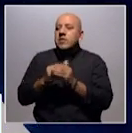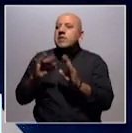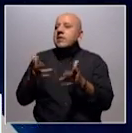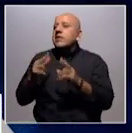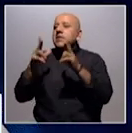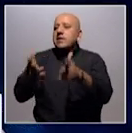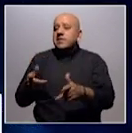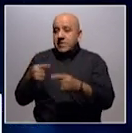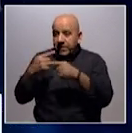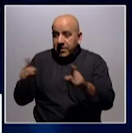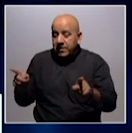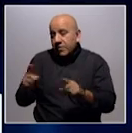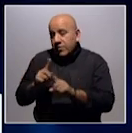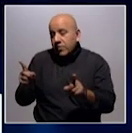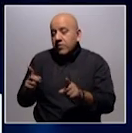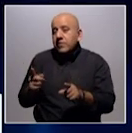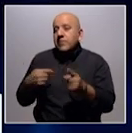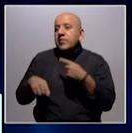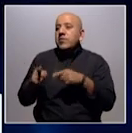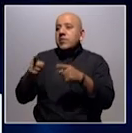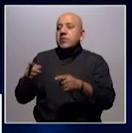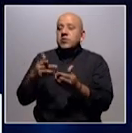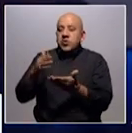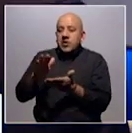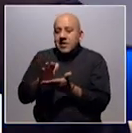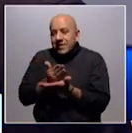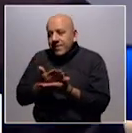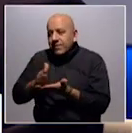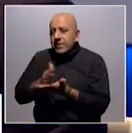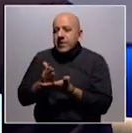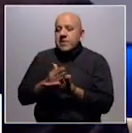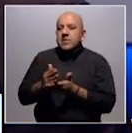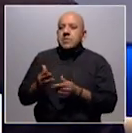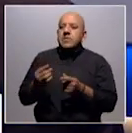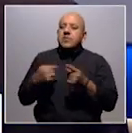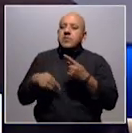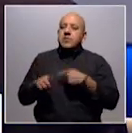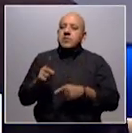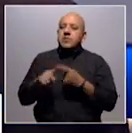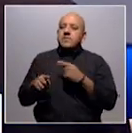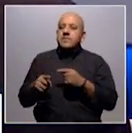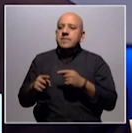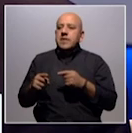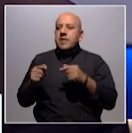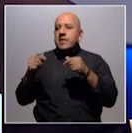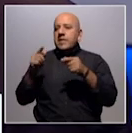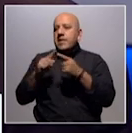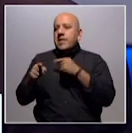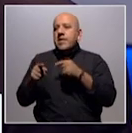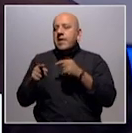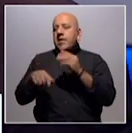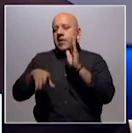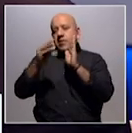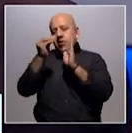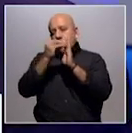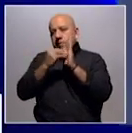nadie pero me parece que eso no termina discriminando este con más fines a los los parámetros de una agenda